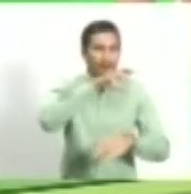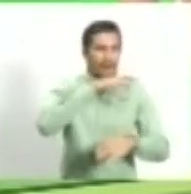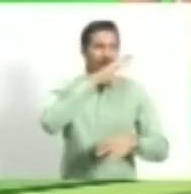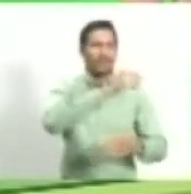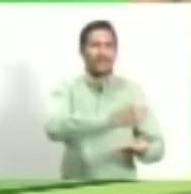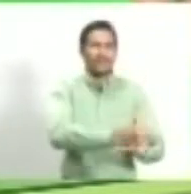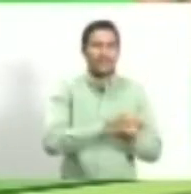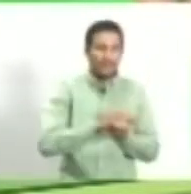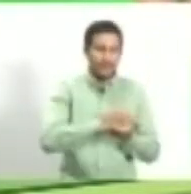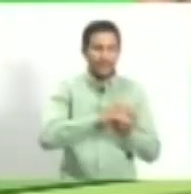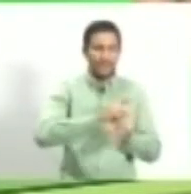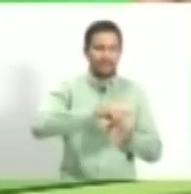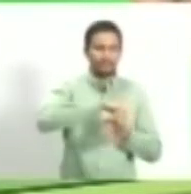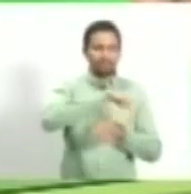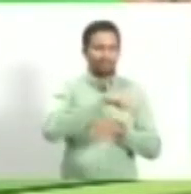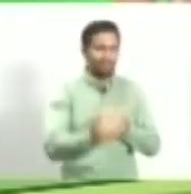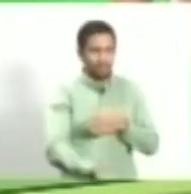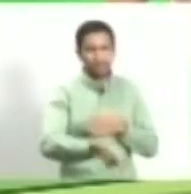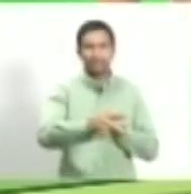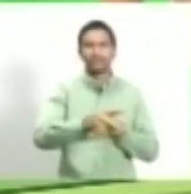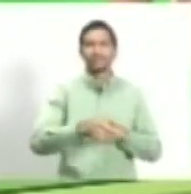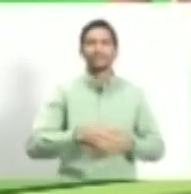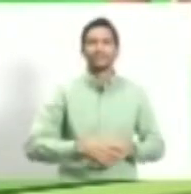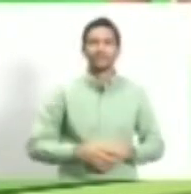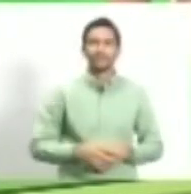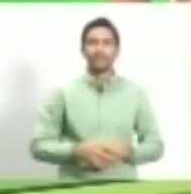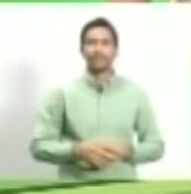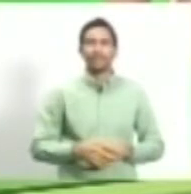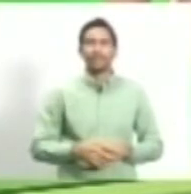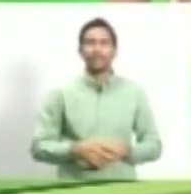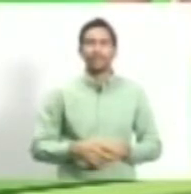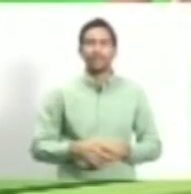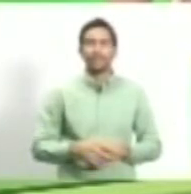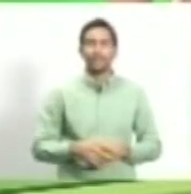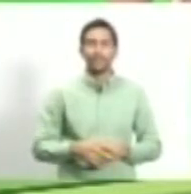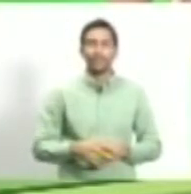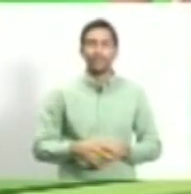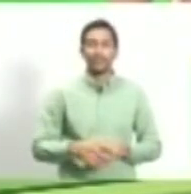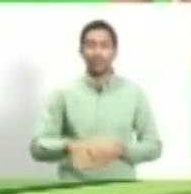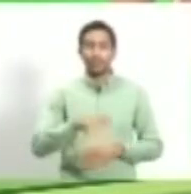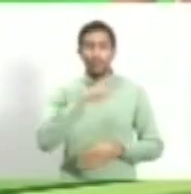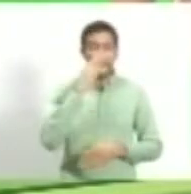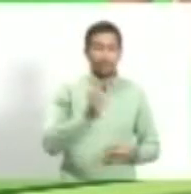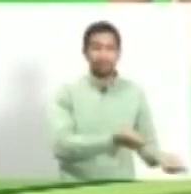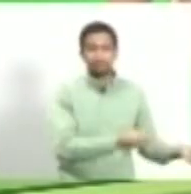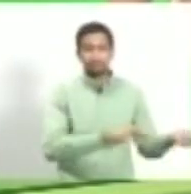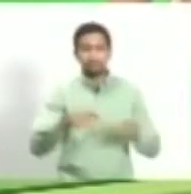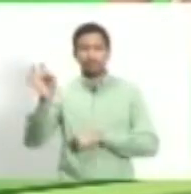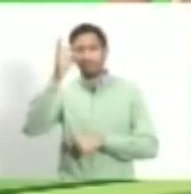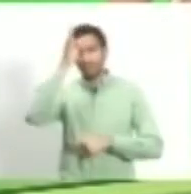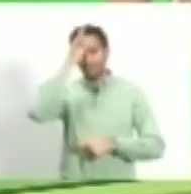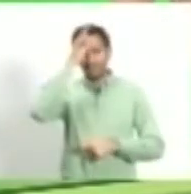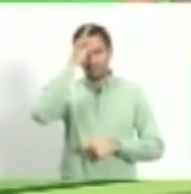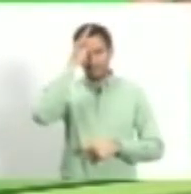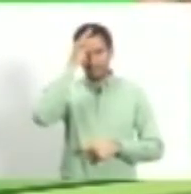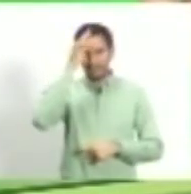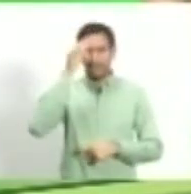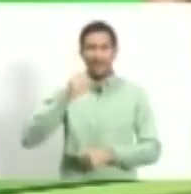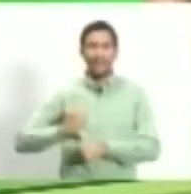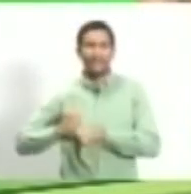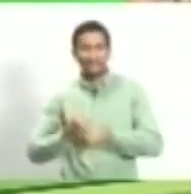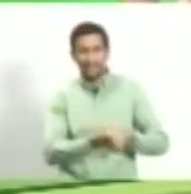cayó tendido en la terraza de una vivienda. El hombre fue trasladado hasta la clínica La Victoria, pero minutos más tarde